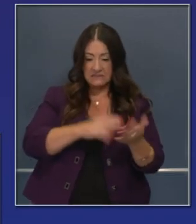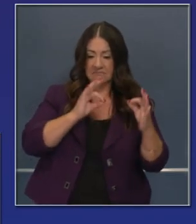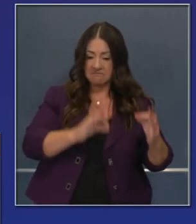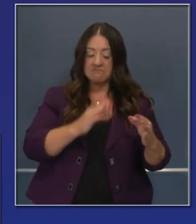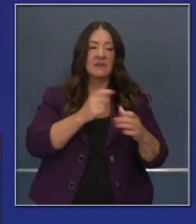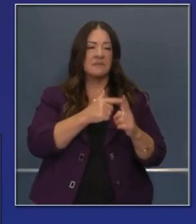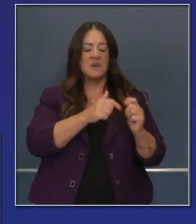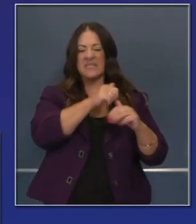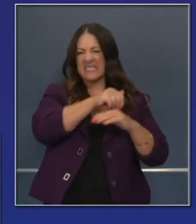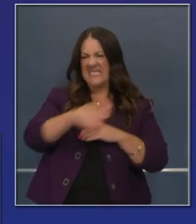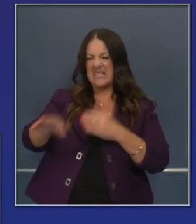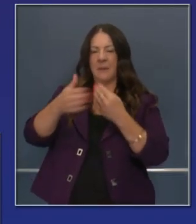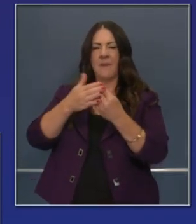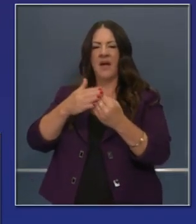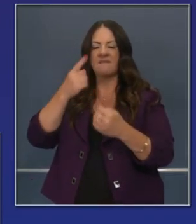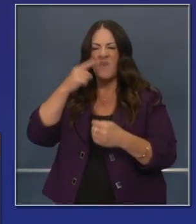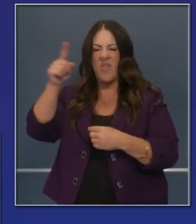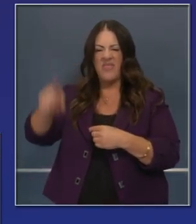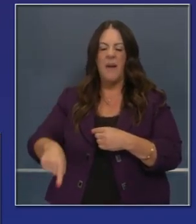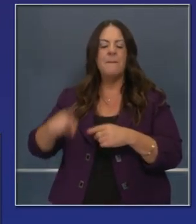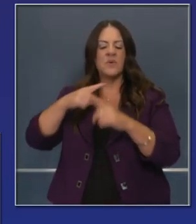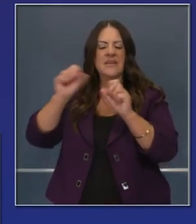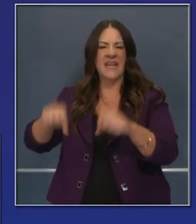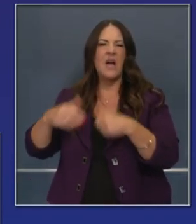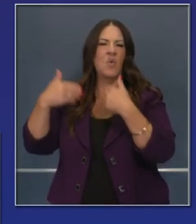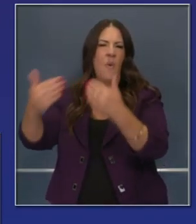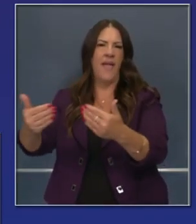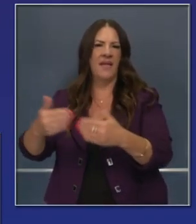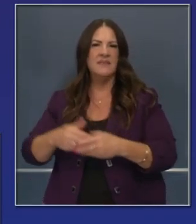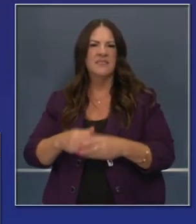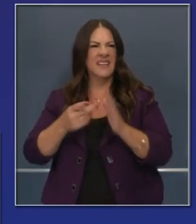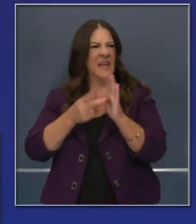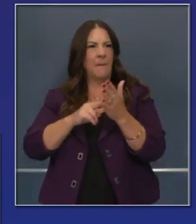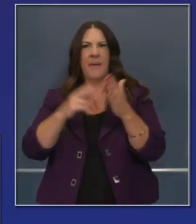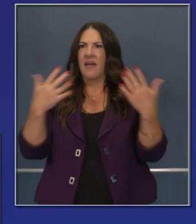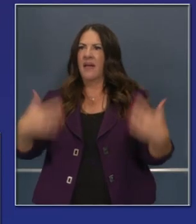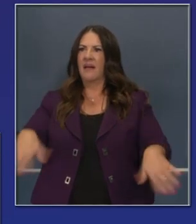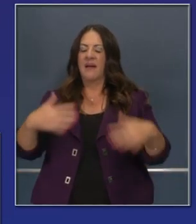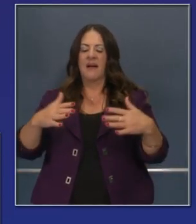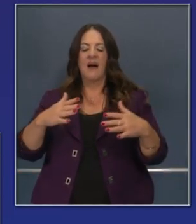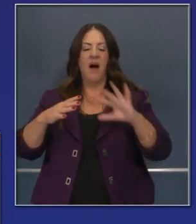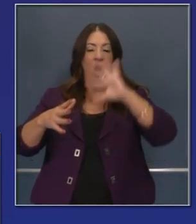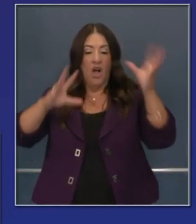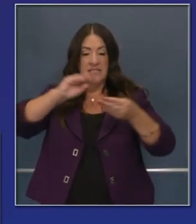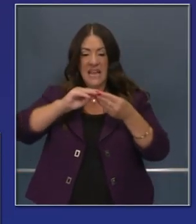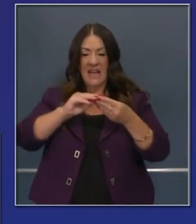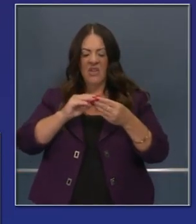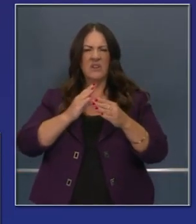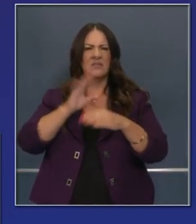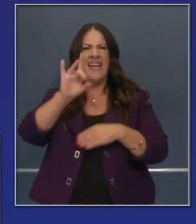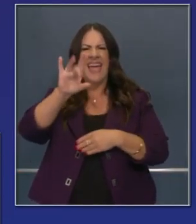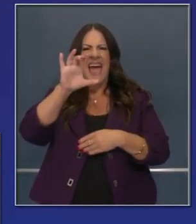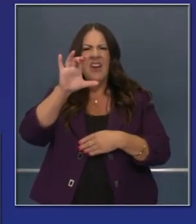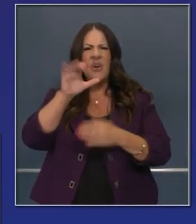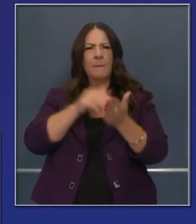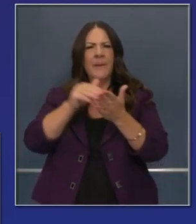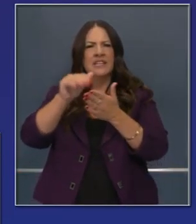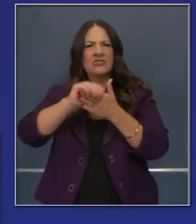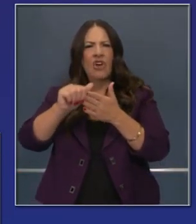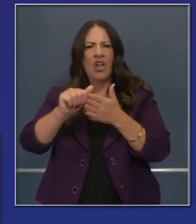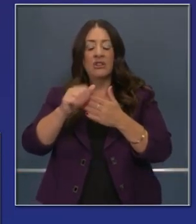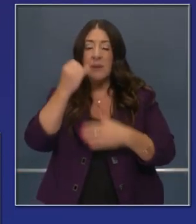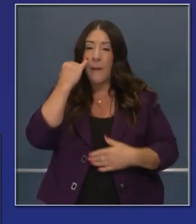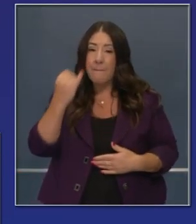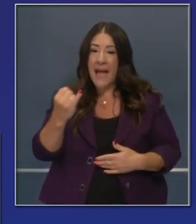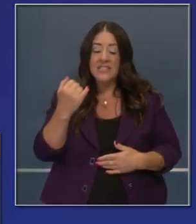estas comunidades y tratar de eliminar la línea de espera tanto como sea posible. Estaremos a más de 800 millones de dólares